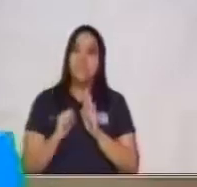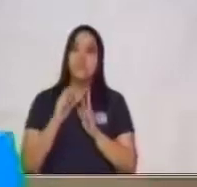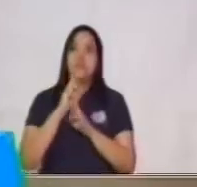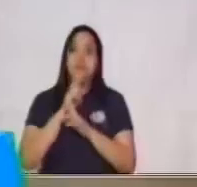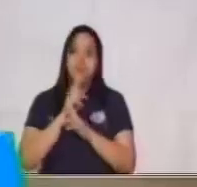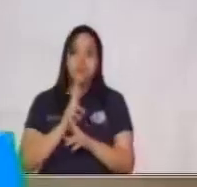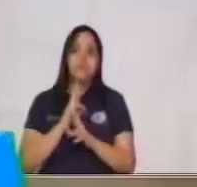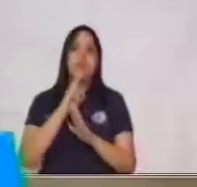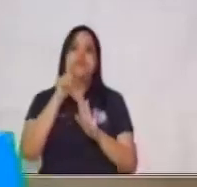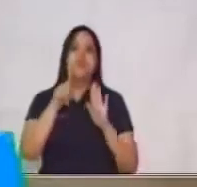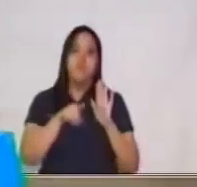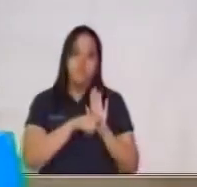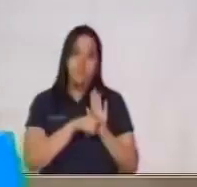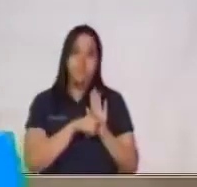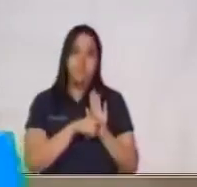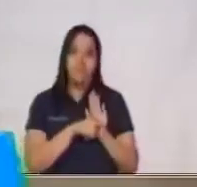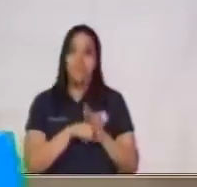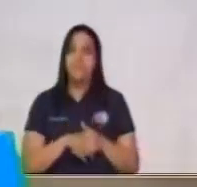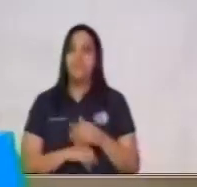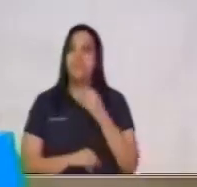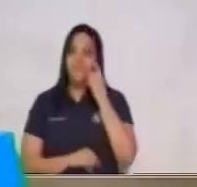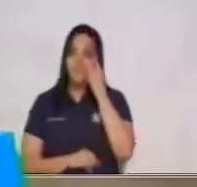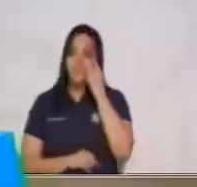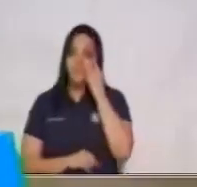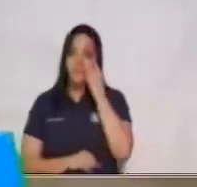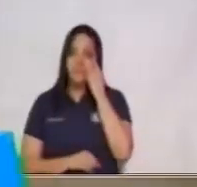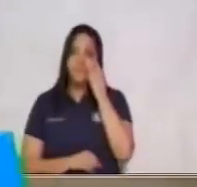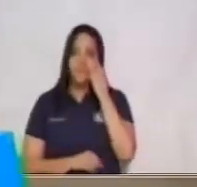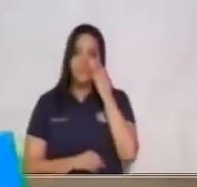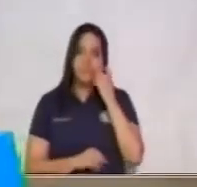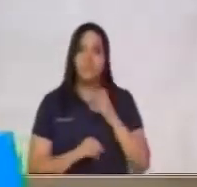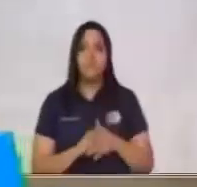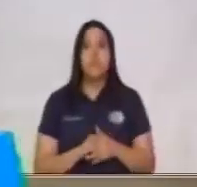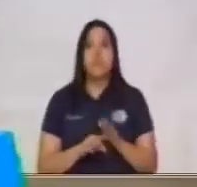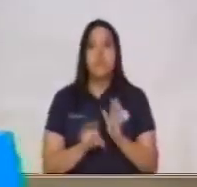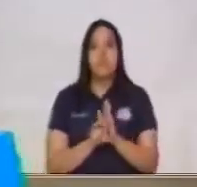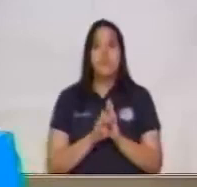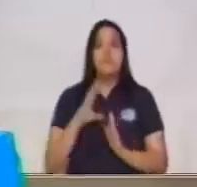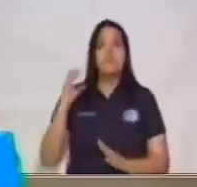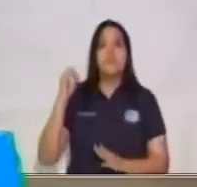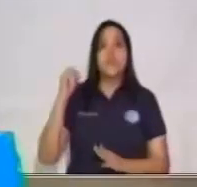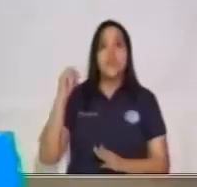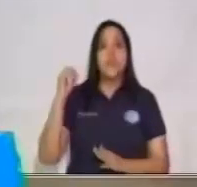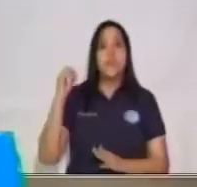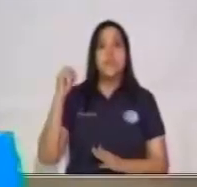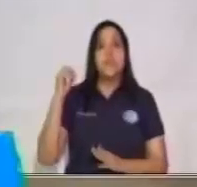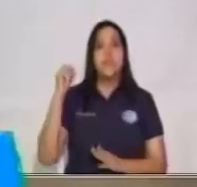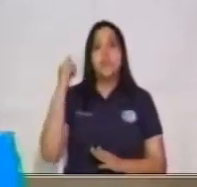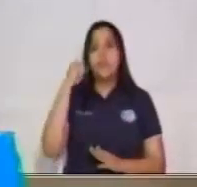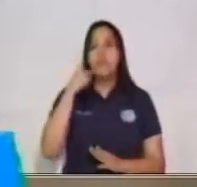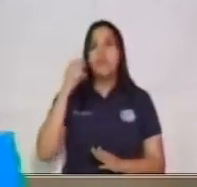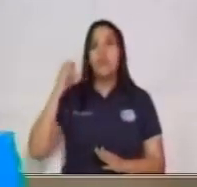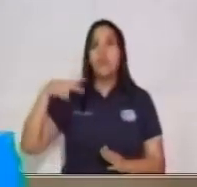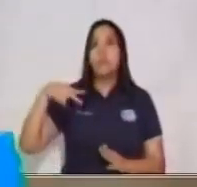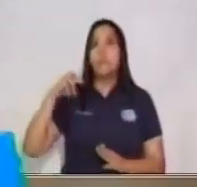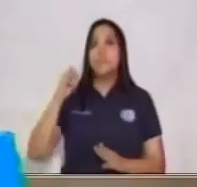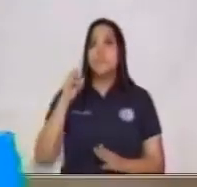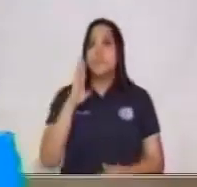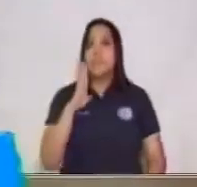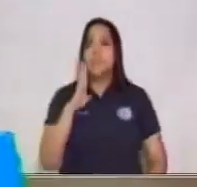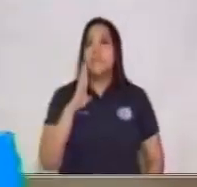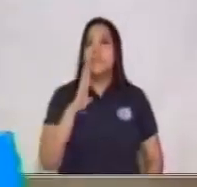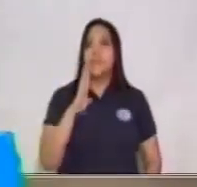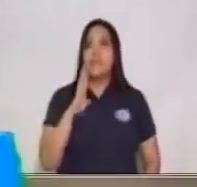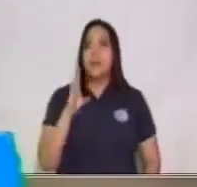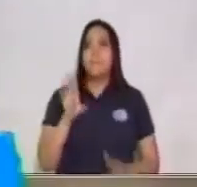resultado negativo. Entonces, nos queda coseno de beta menos